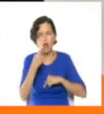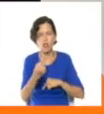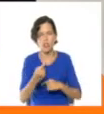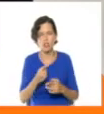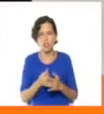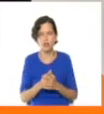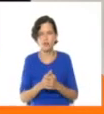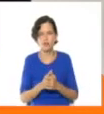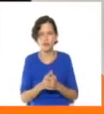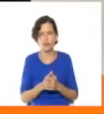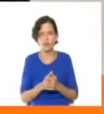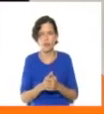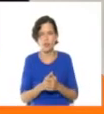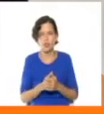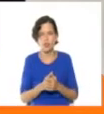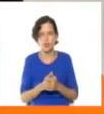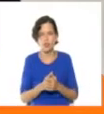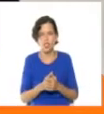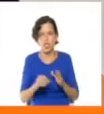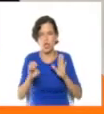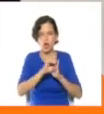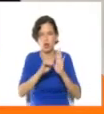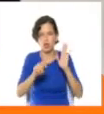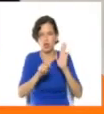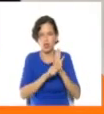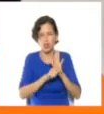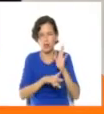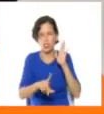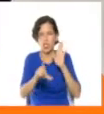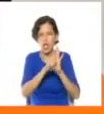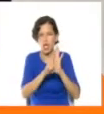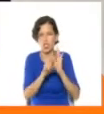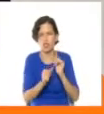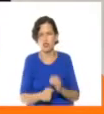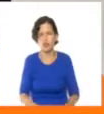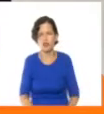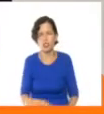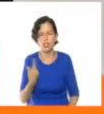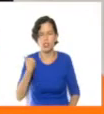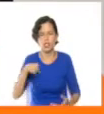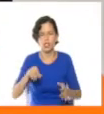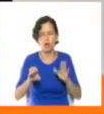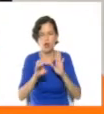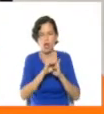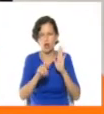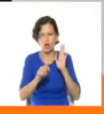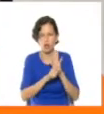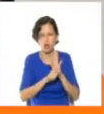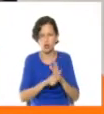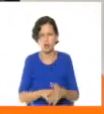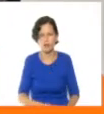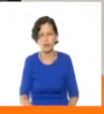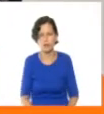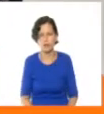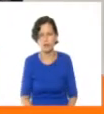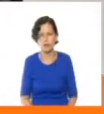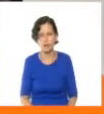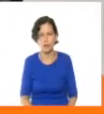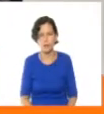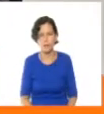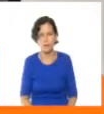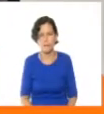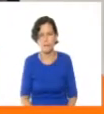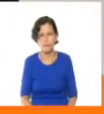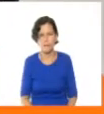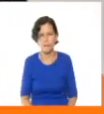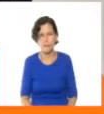indígenas. Entonces, la parte legal lo dice, lo reza y está constitucionalmente legalizado. Tenemos